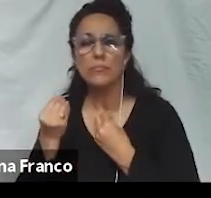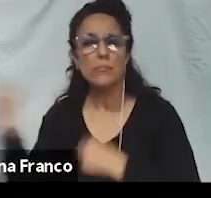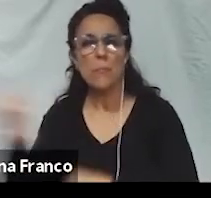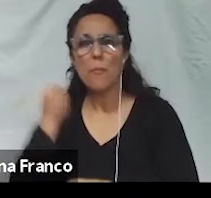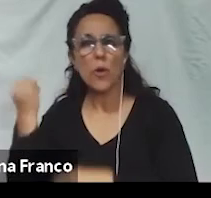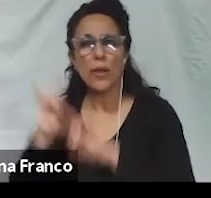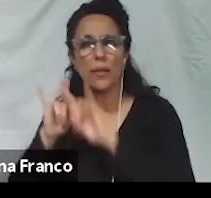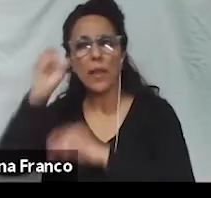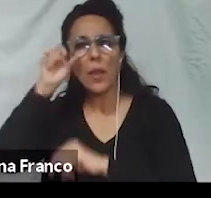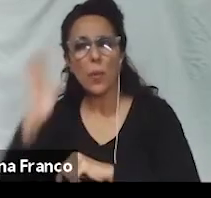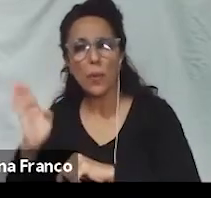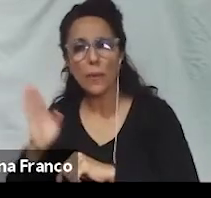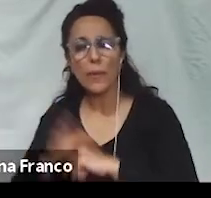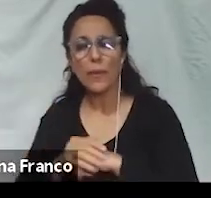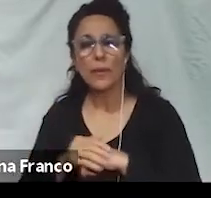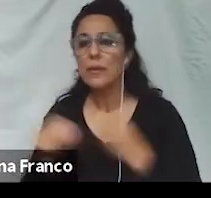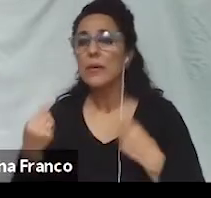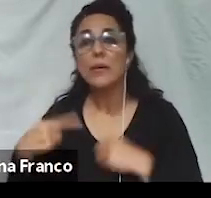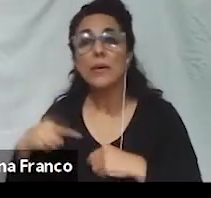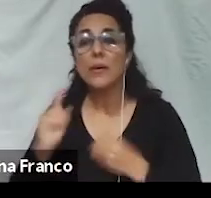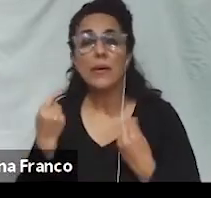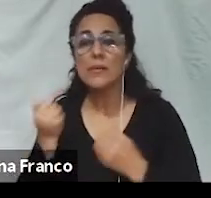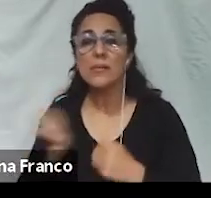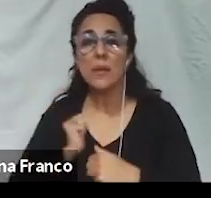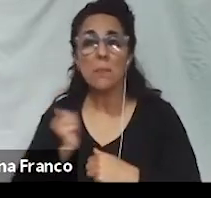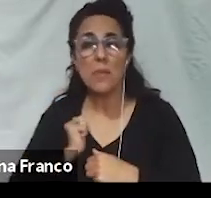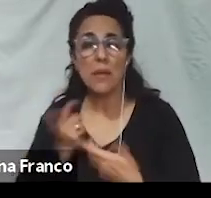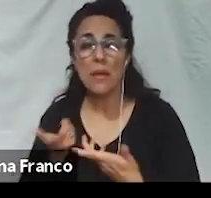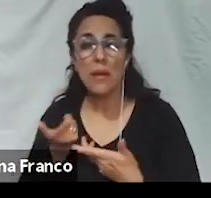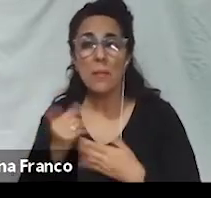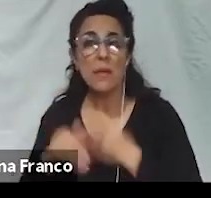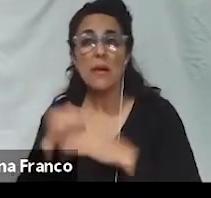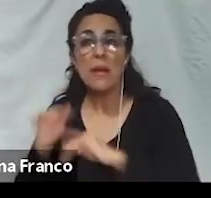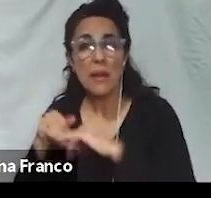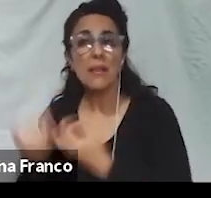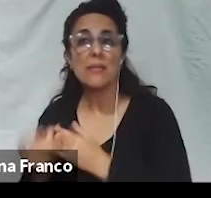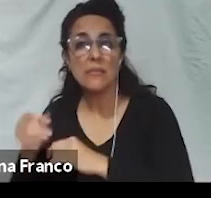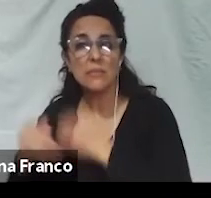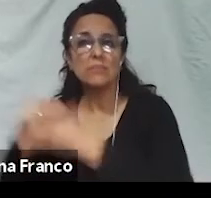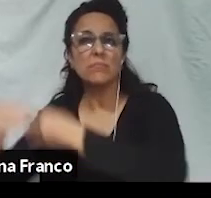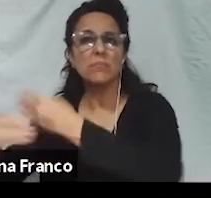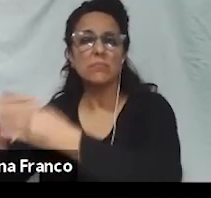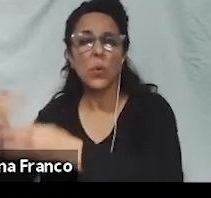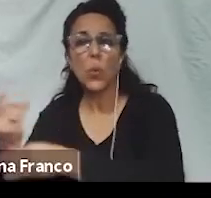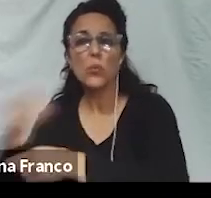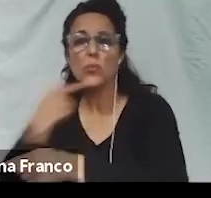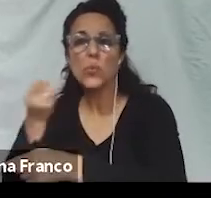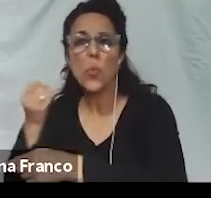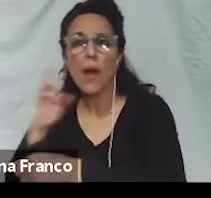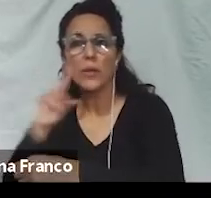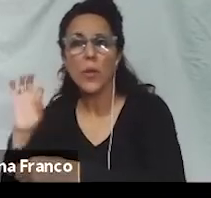cuál es la función principal del sitio web y qué se espera que realicen los usuarios al navegar por el sitio